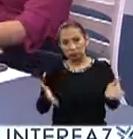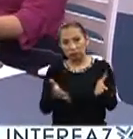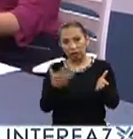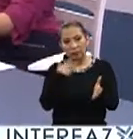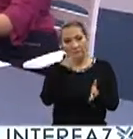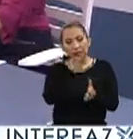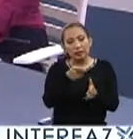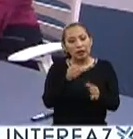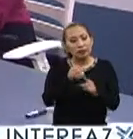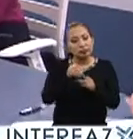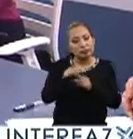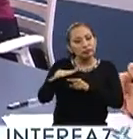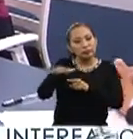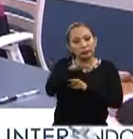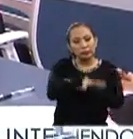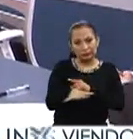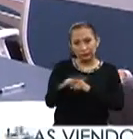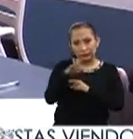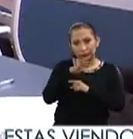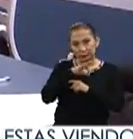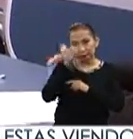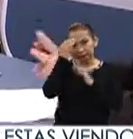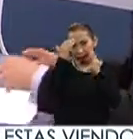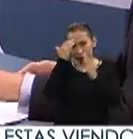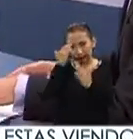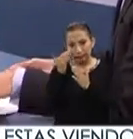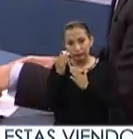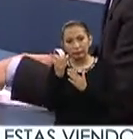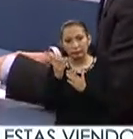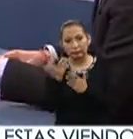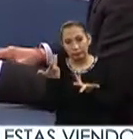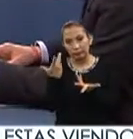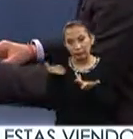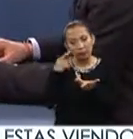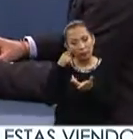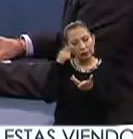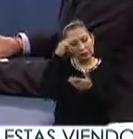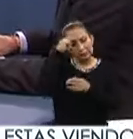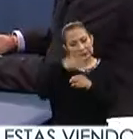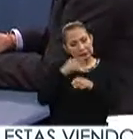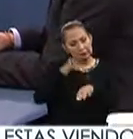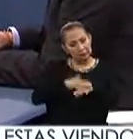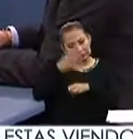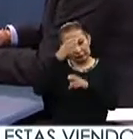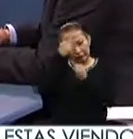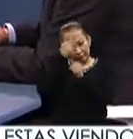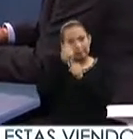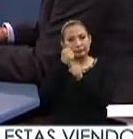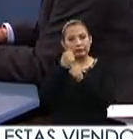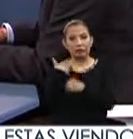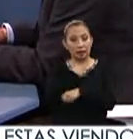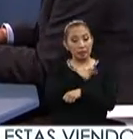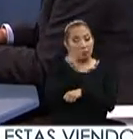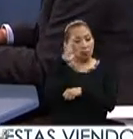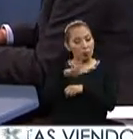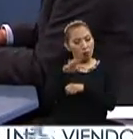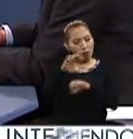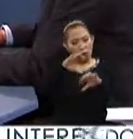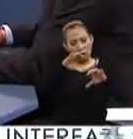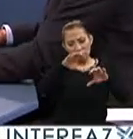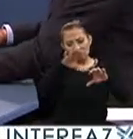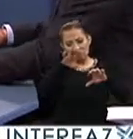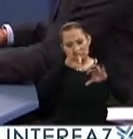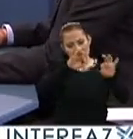decir, cuando puedes incidir en el medio que estás conociendo, pues se te queda mucho más aquello que quieres. Y hay que saber canalizarlos,